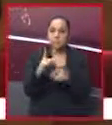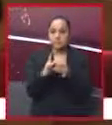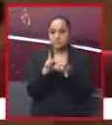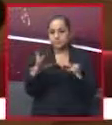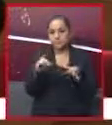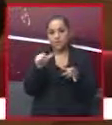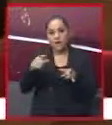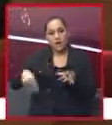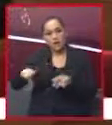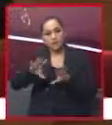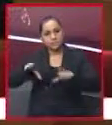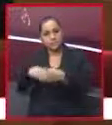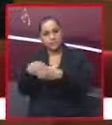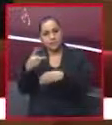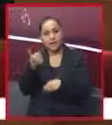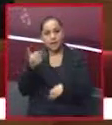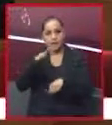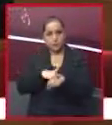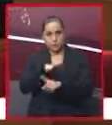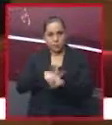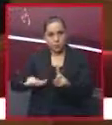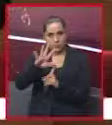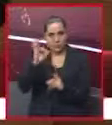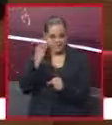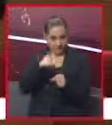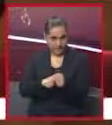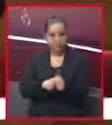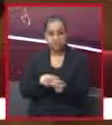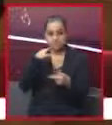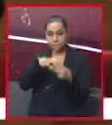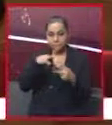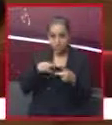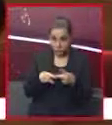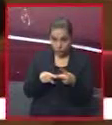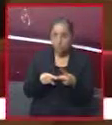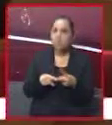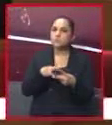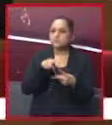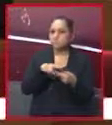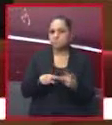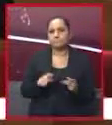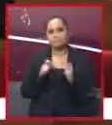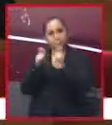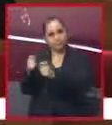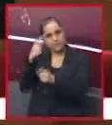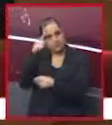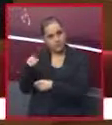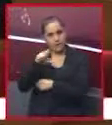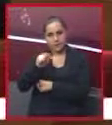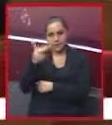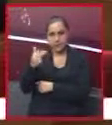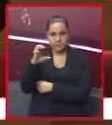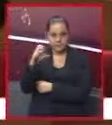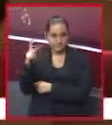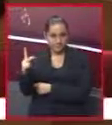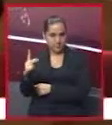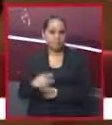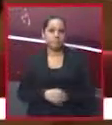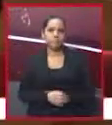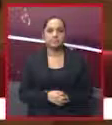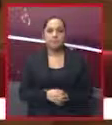de la Administración Pública Federal. Estas dos facultades pasan a la Secretaría de Hacienda y Crédito